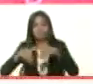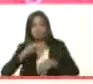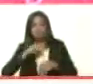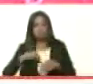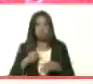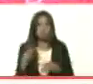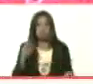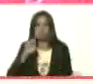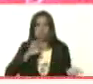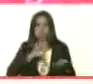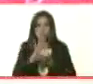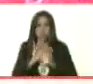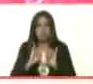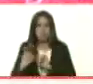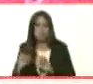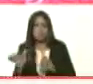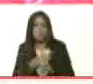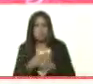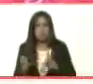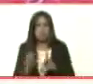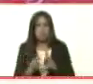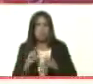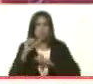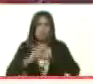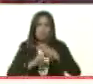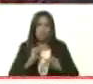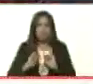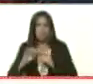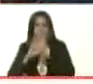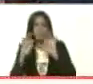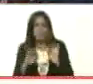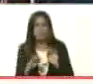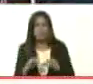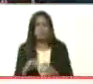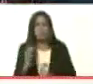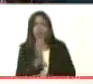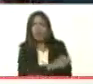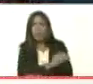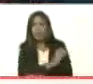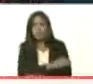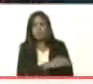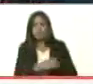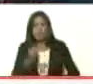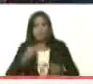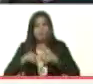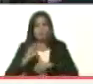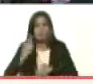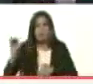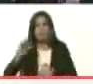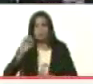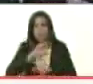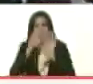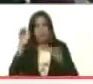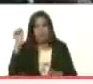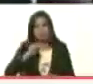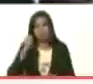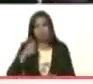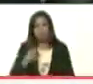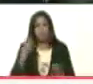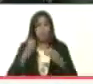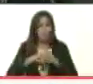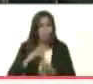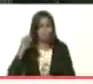a dar la pela del siglo a la derecha golpista y vendepatria. Claro que sí, estoy de